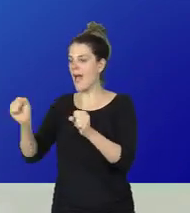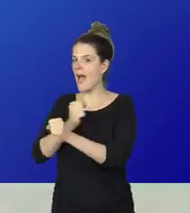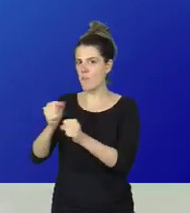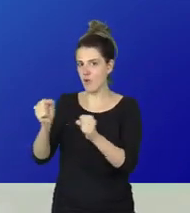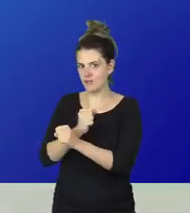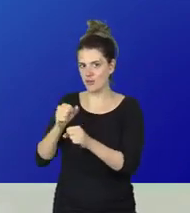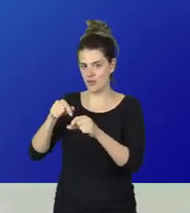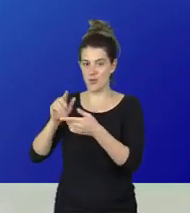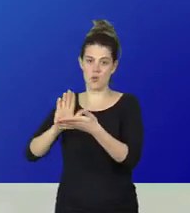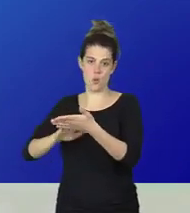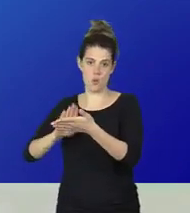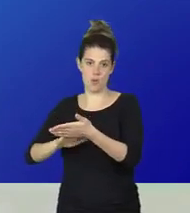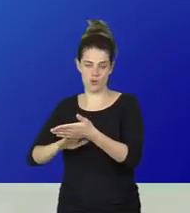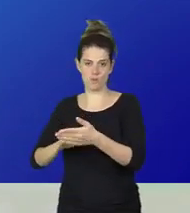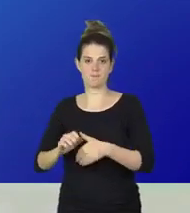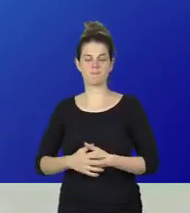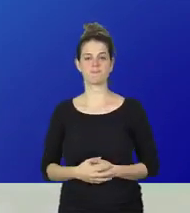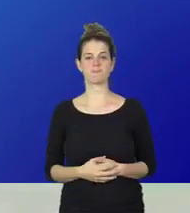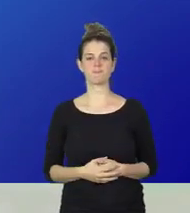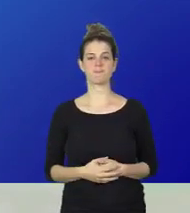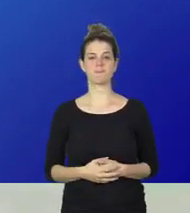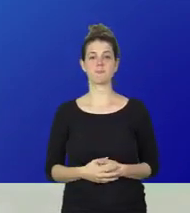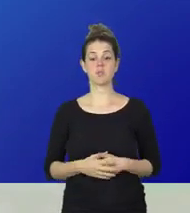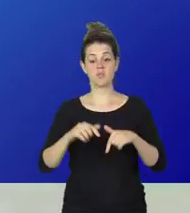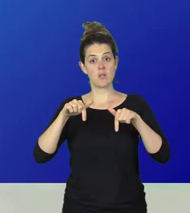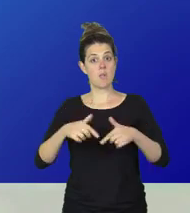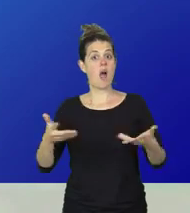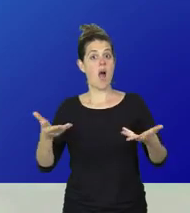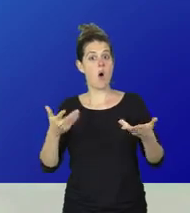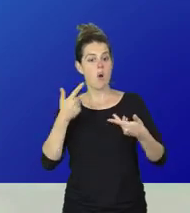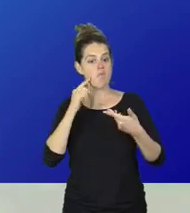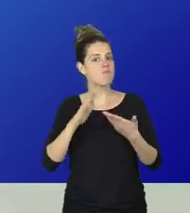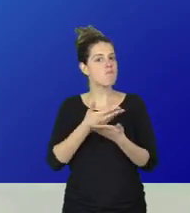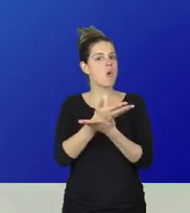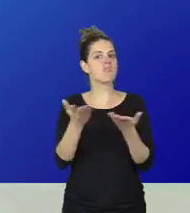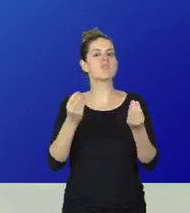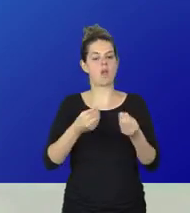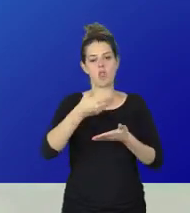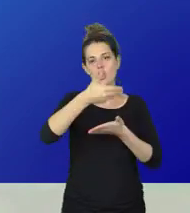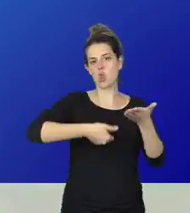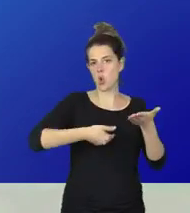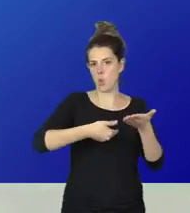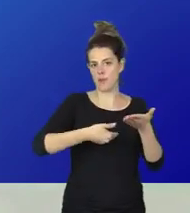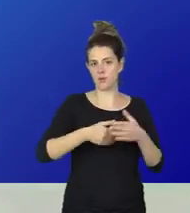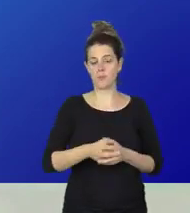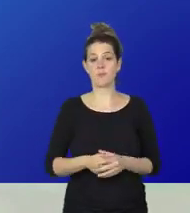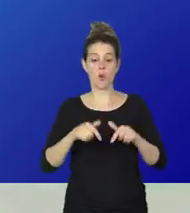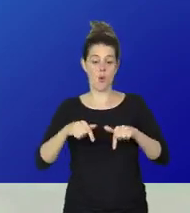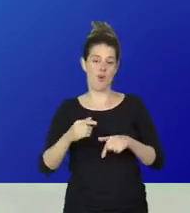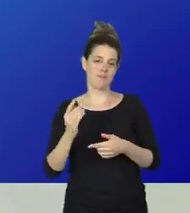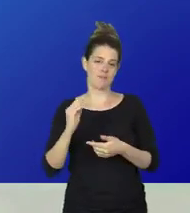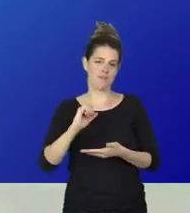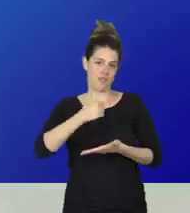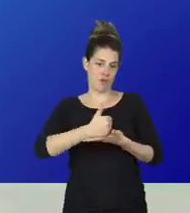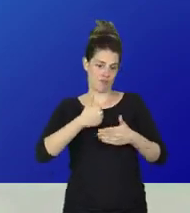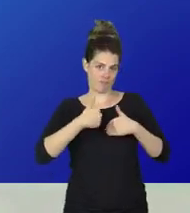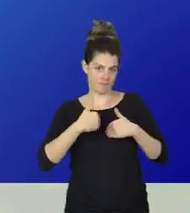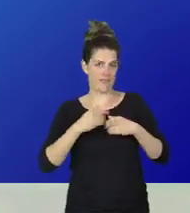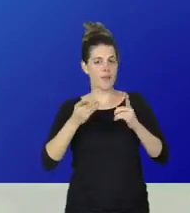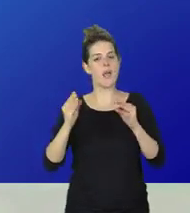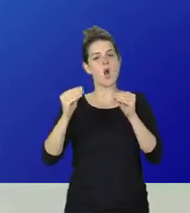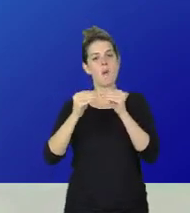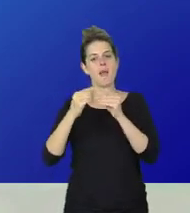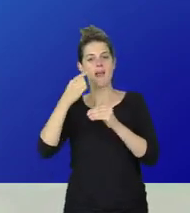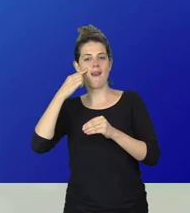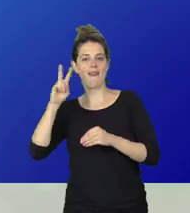de este documento. Entonces, todo lo que vamos a plantear surge desde ahí, ¿no? Nosotros, estoy acá yo y está Natalie Vélez, que va